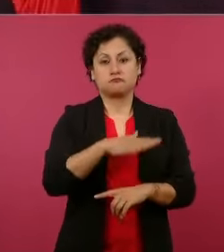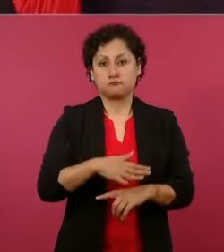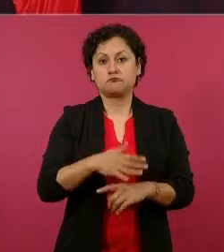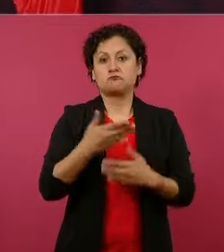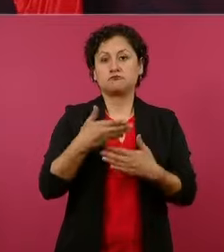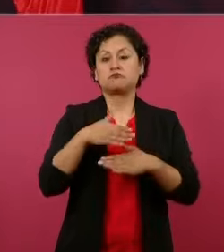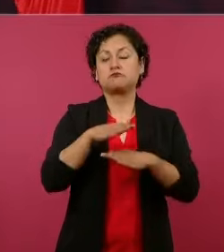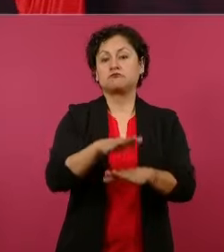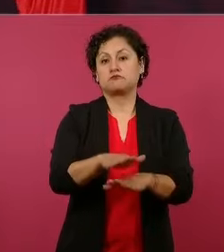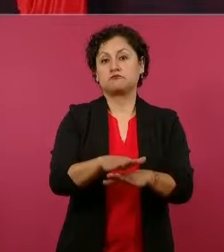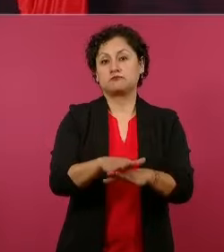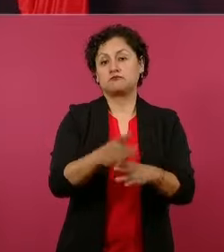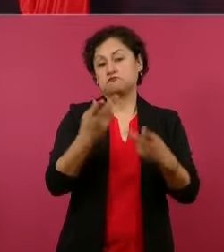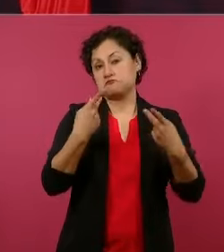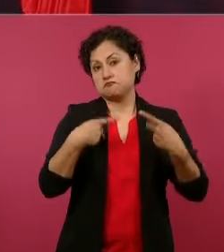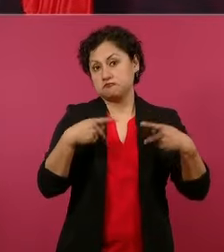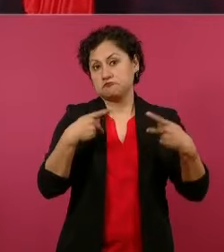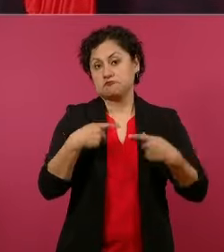a los